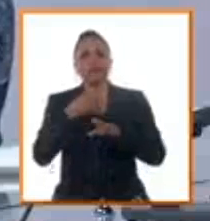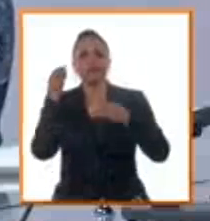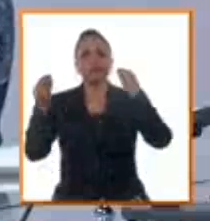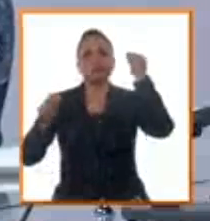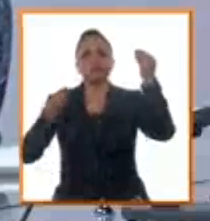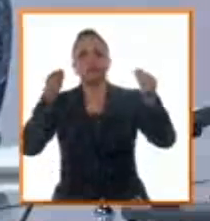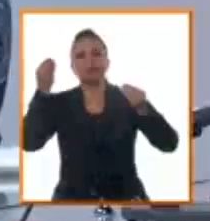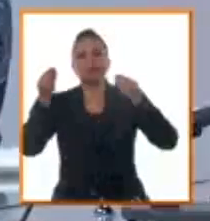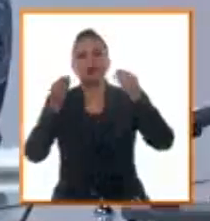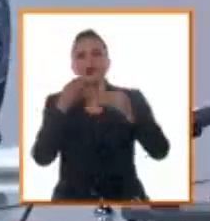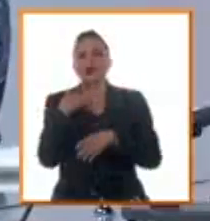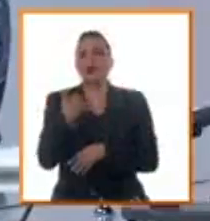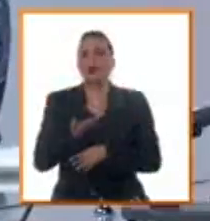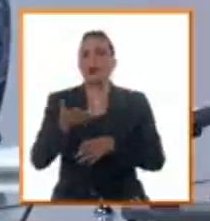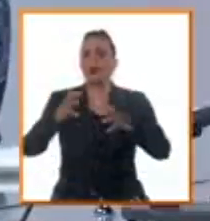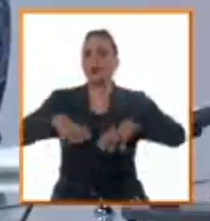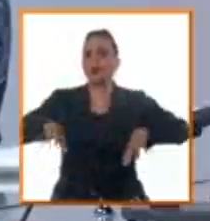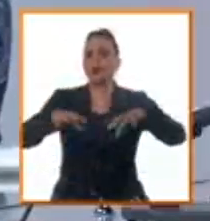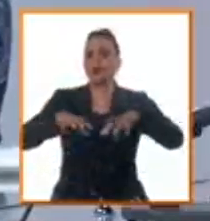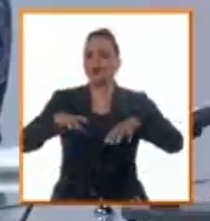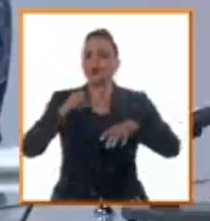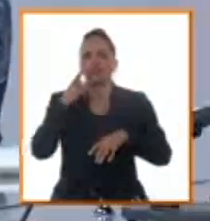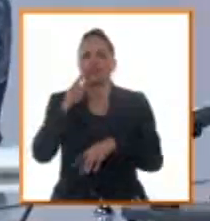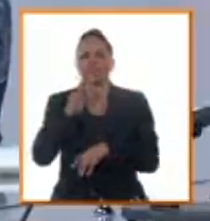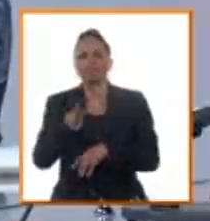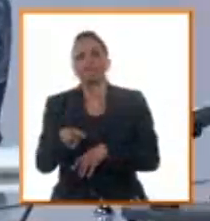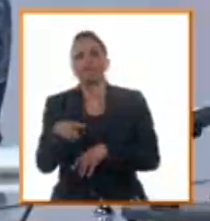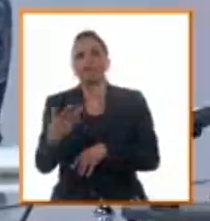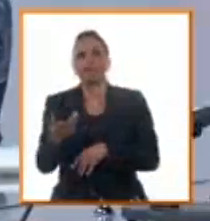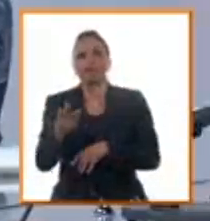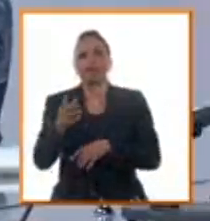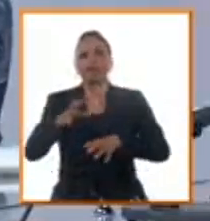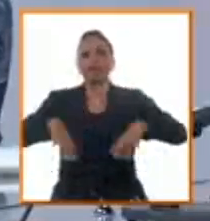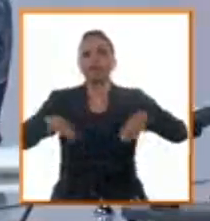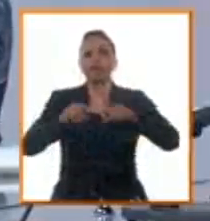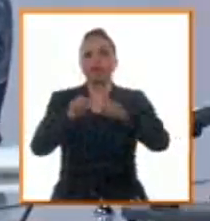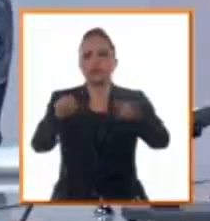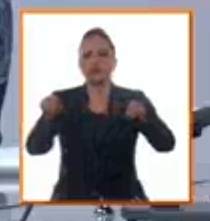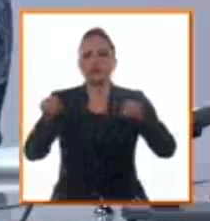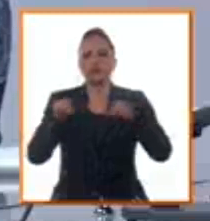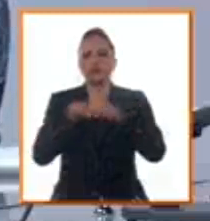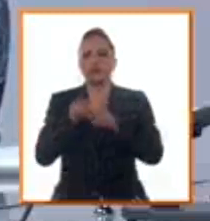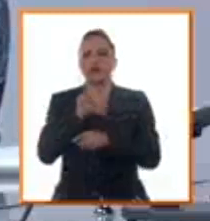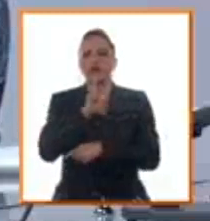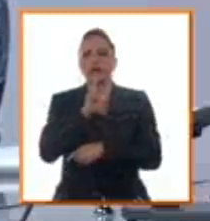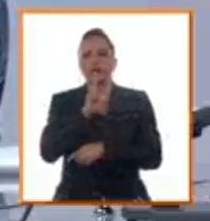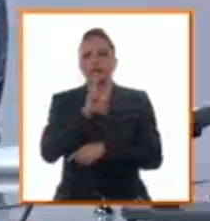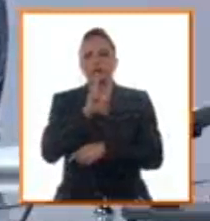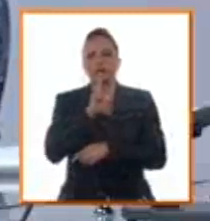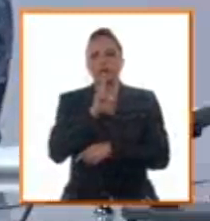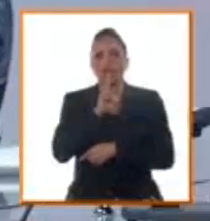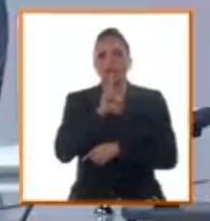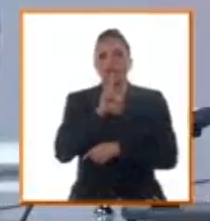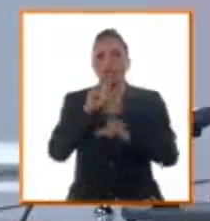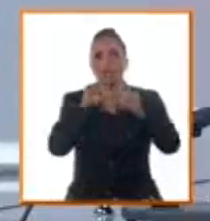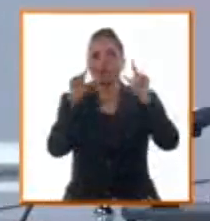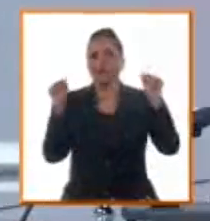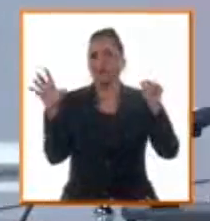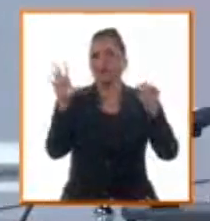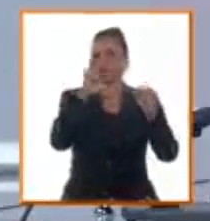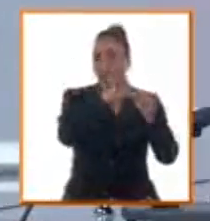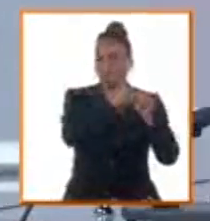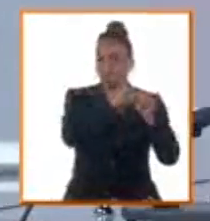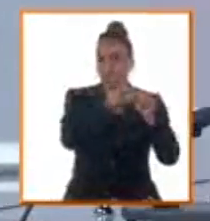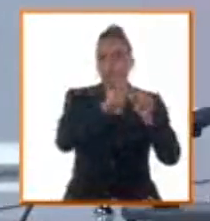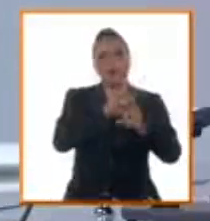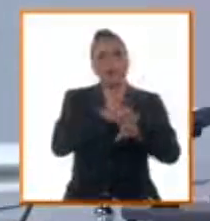más en qué condiciones las encontraron. La situación de los embalses y de la región en sentido general después